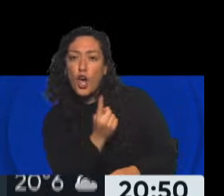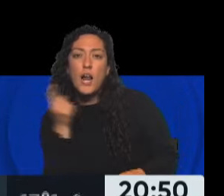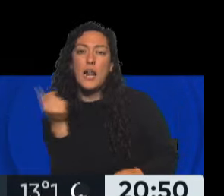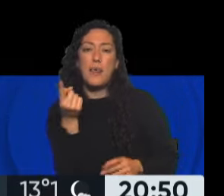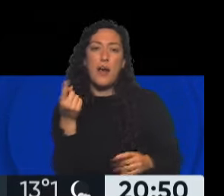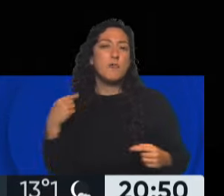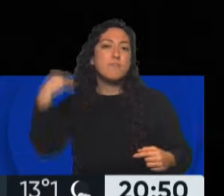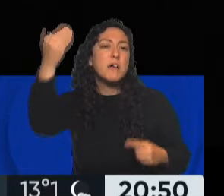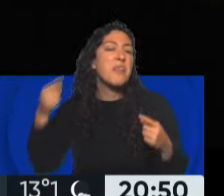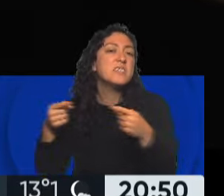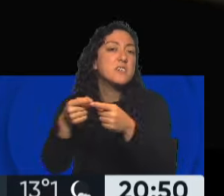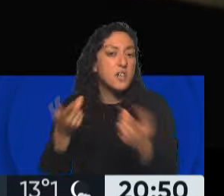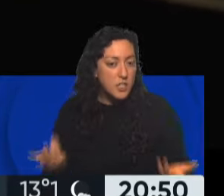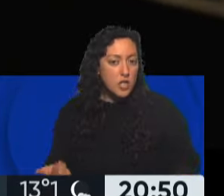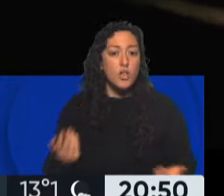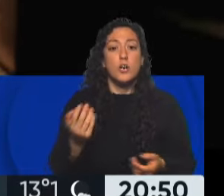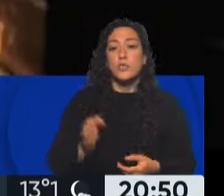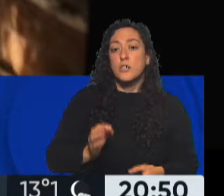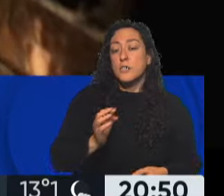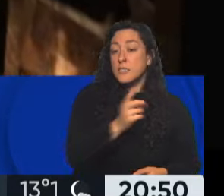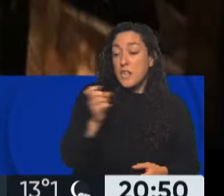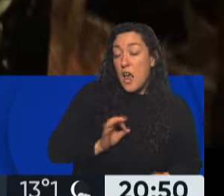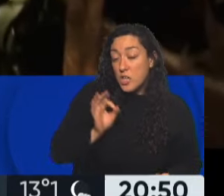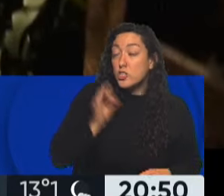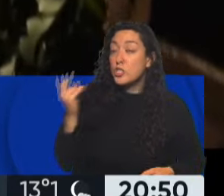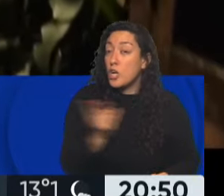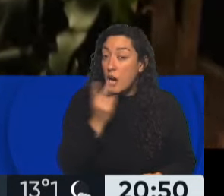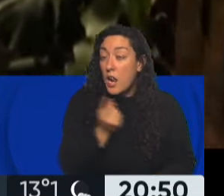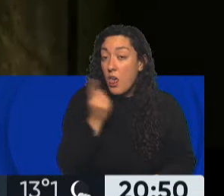100 años de soledad el 11 de diciembre, una